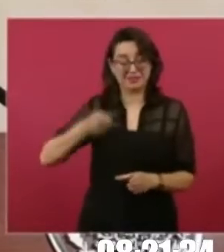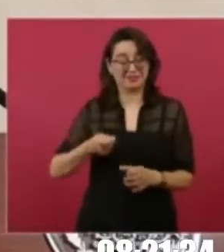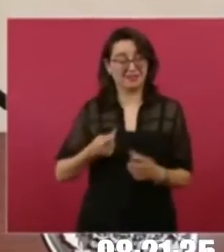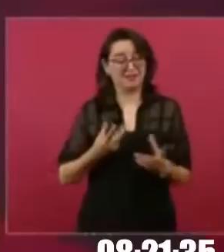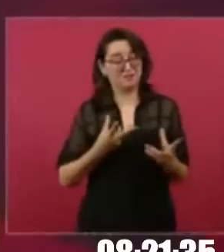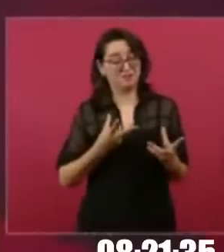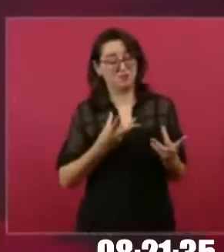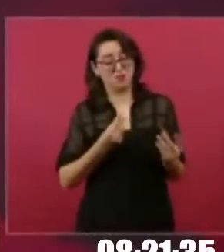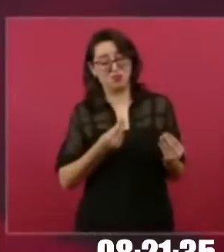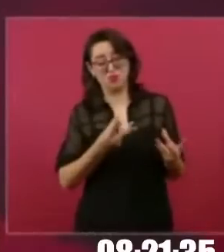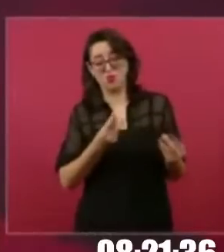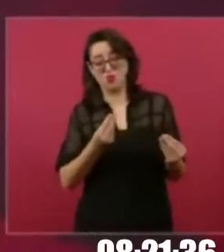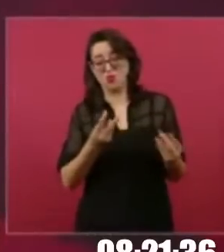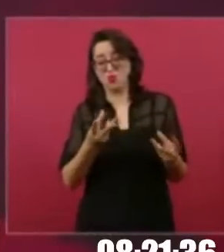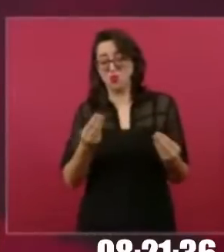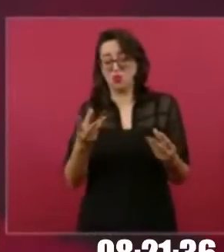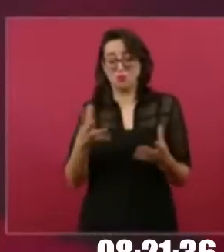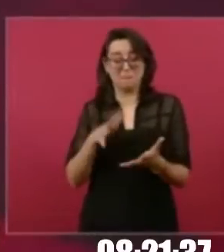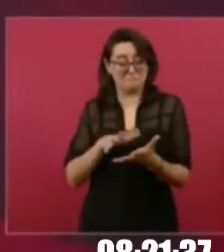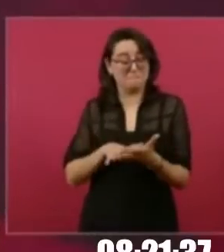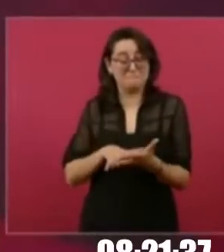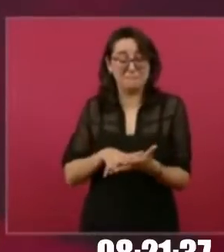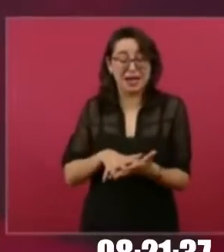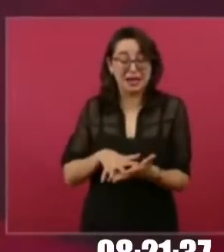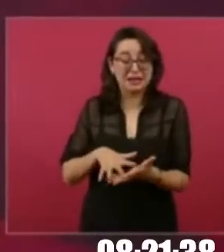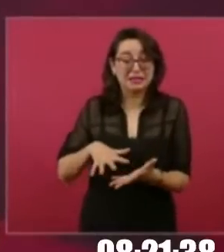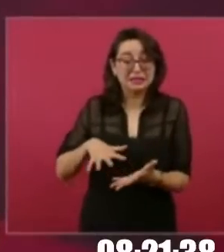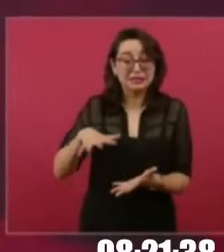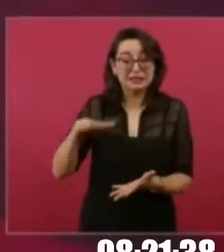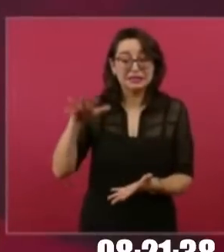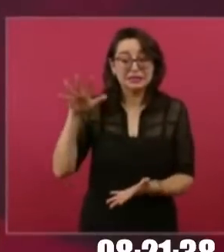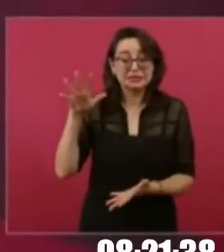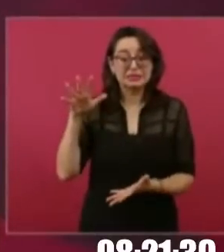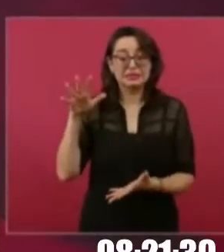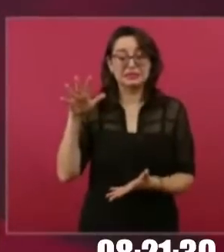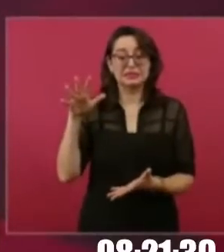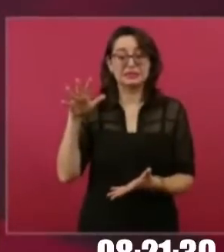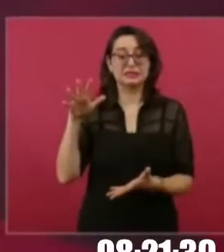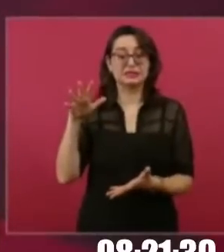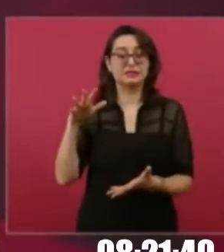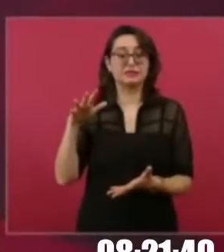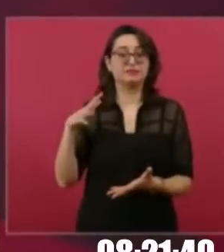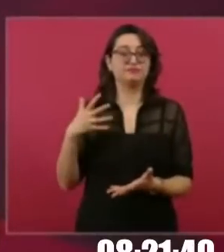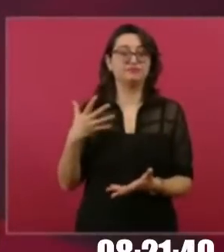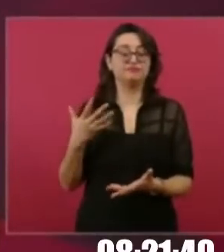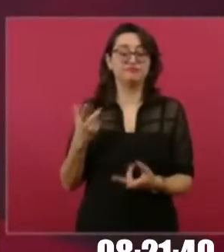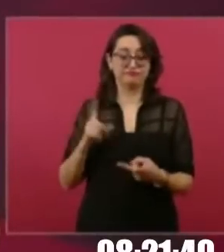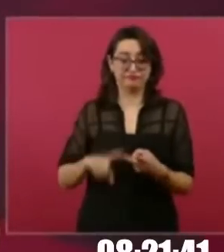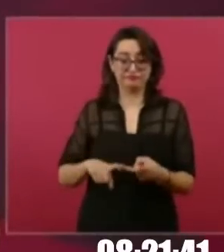una considerable mayoría y también magistrados